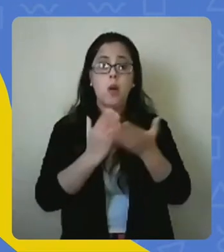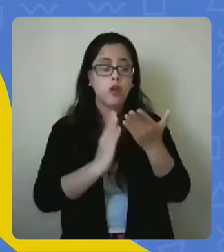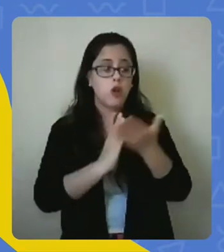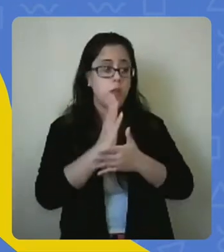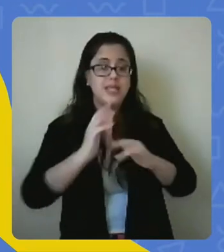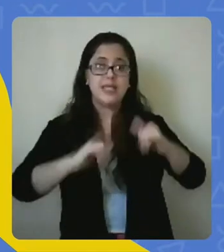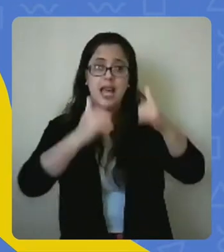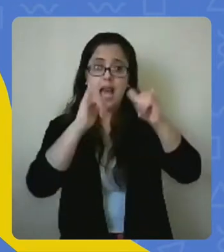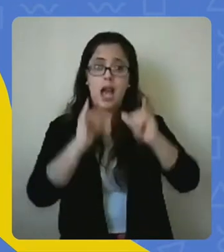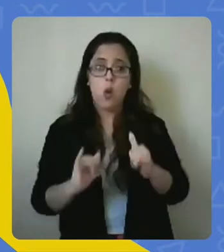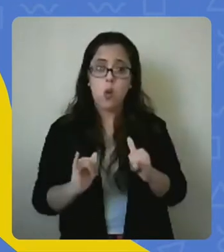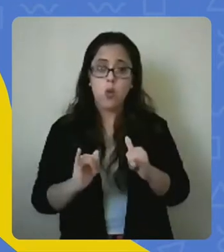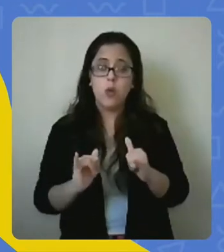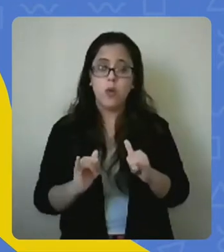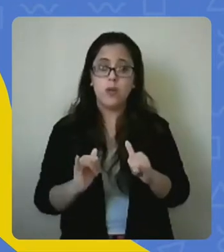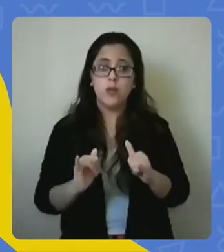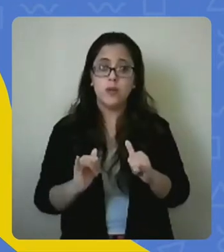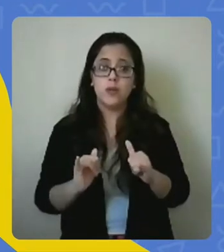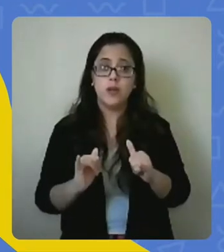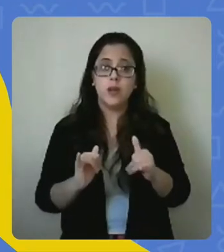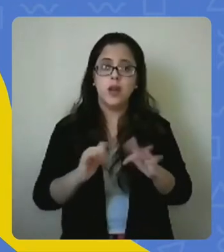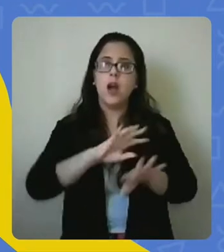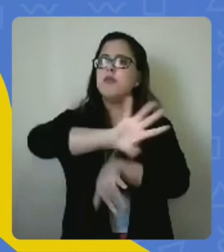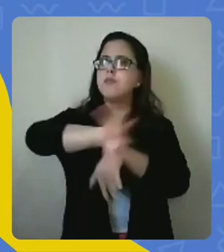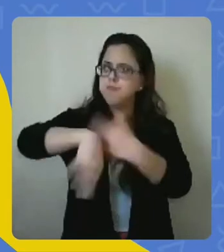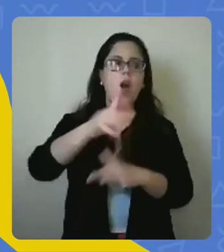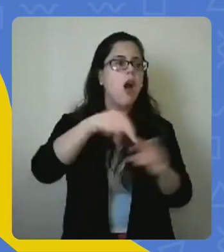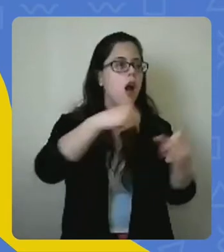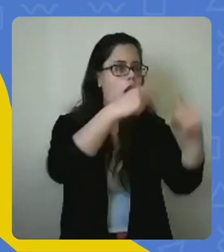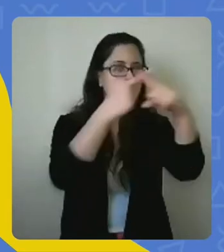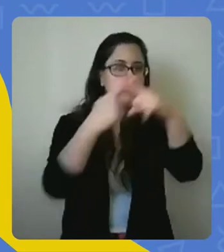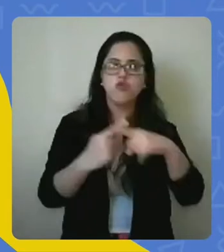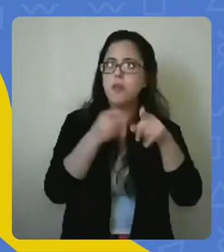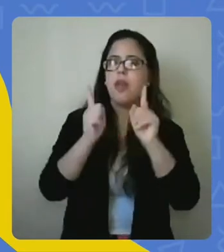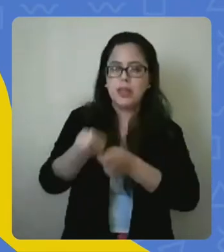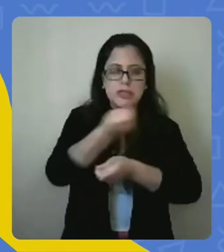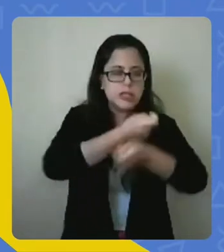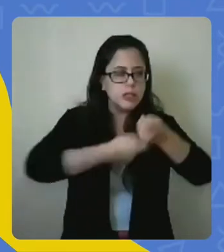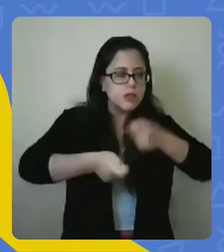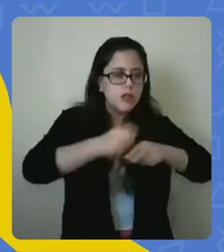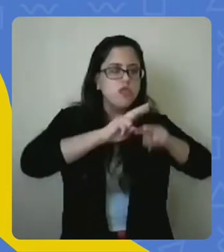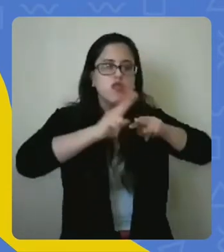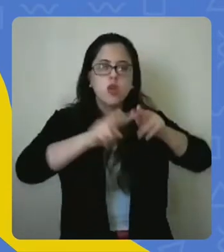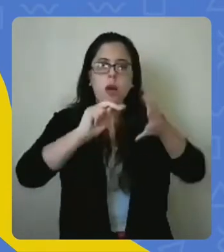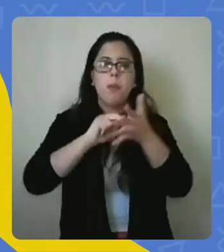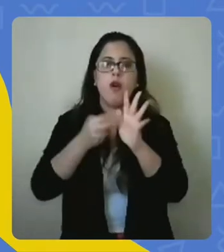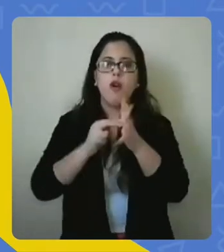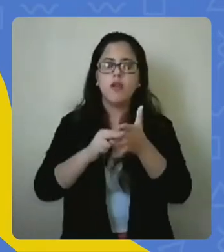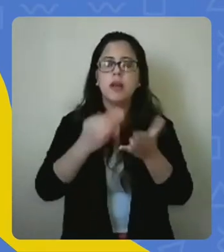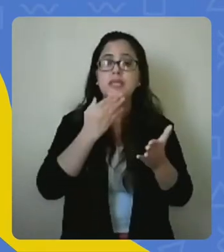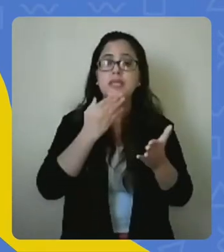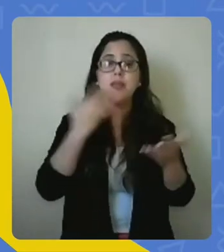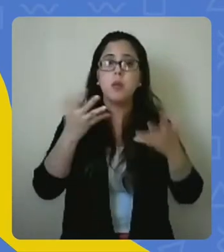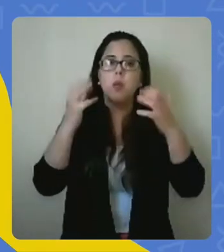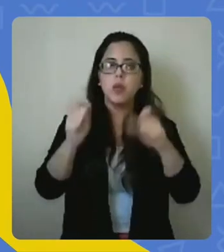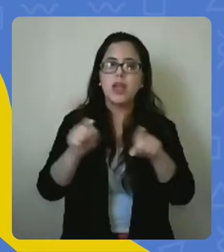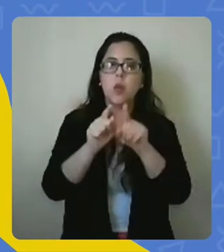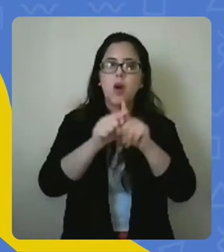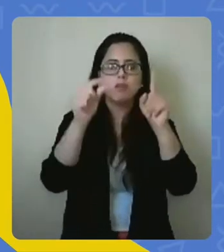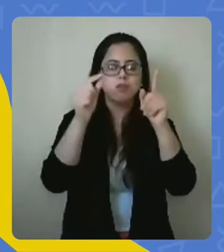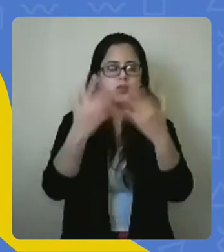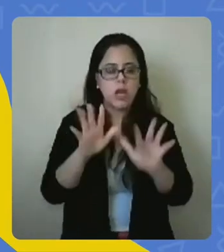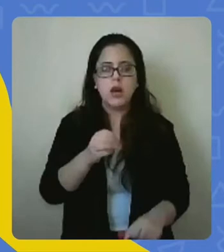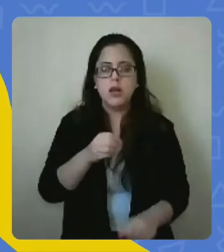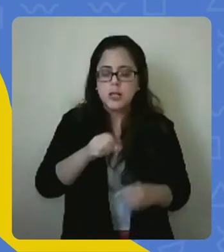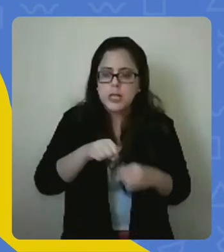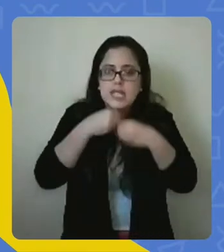a desenvolverse socialmente, tienen que negociar, tienen que resolver conflictos, tienen que poder poner en palabras lo que piensan, y